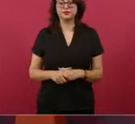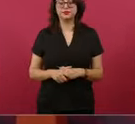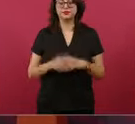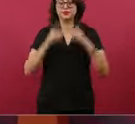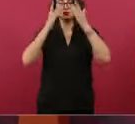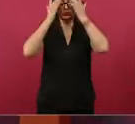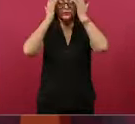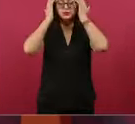¿Ah?